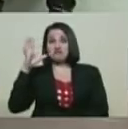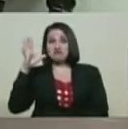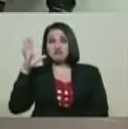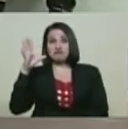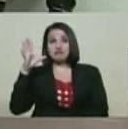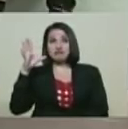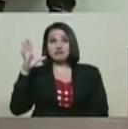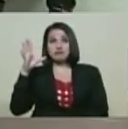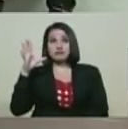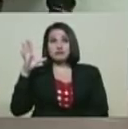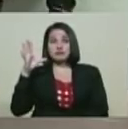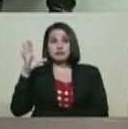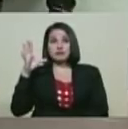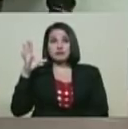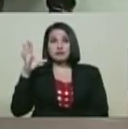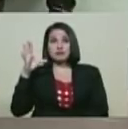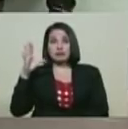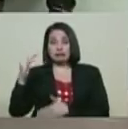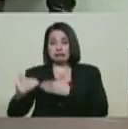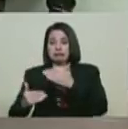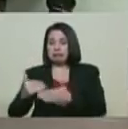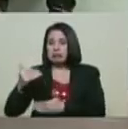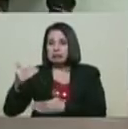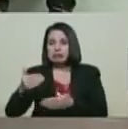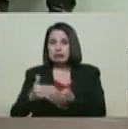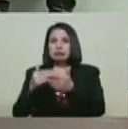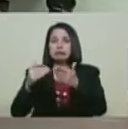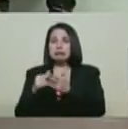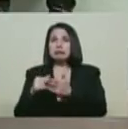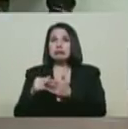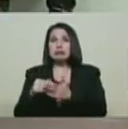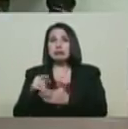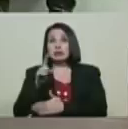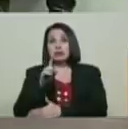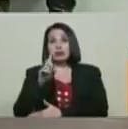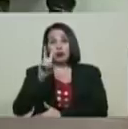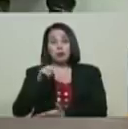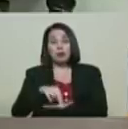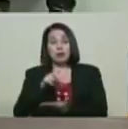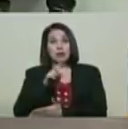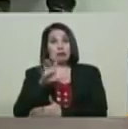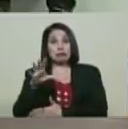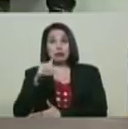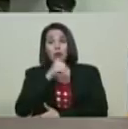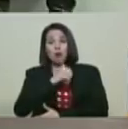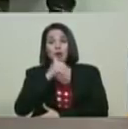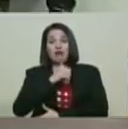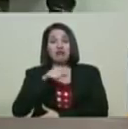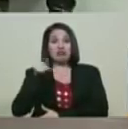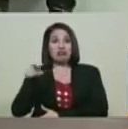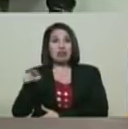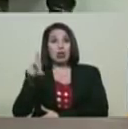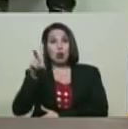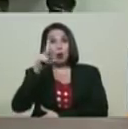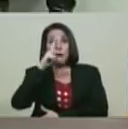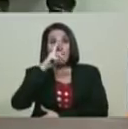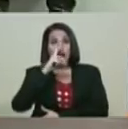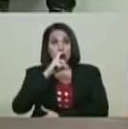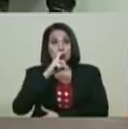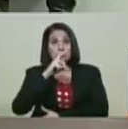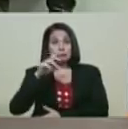Lamentablemente, por el traspiés de diciembre de 2015, miren lo que hemos tenido que aguantar. 2 años